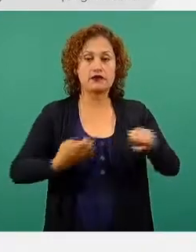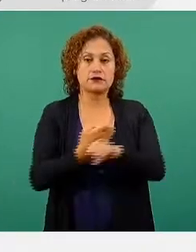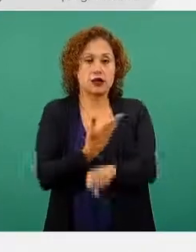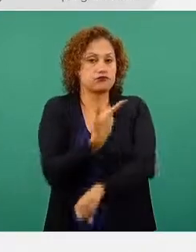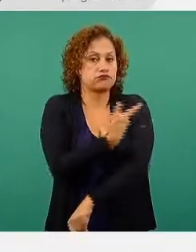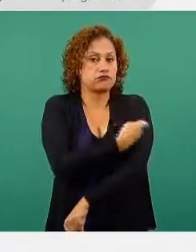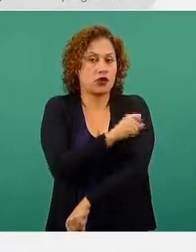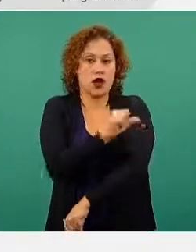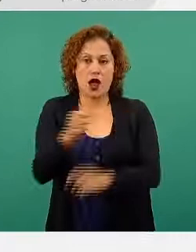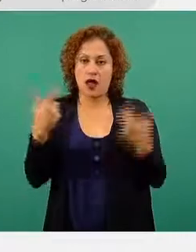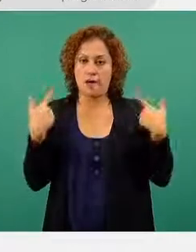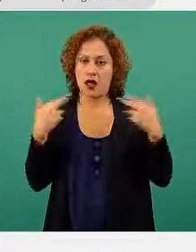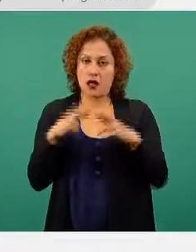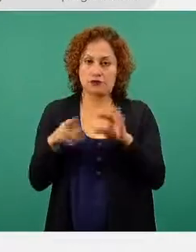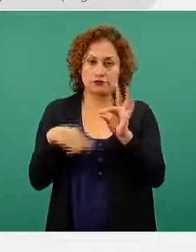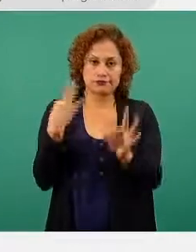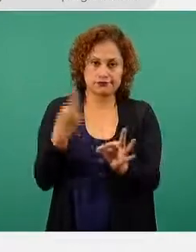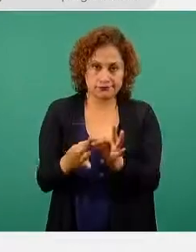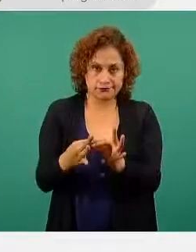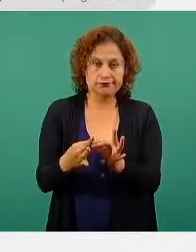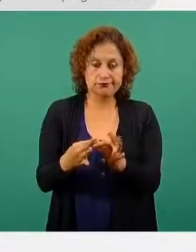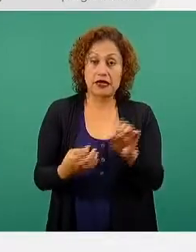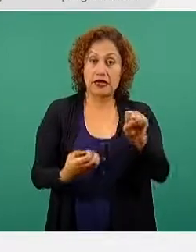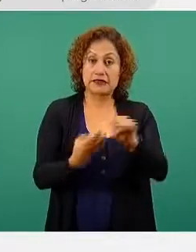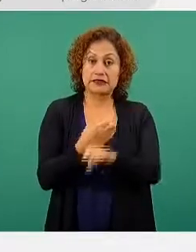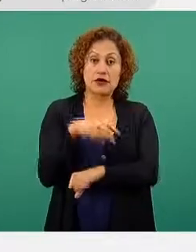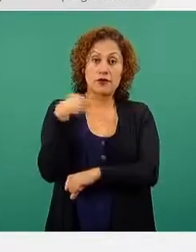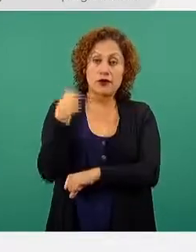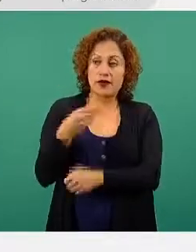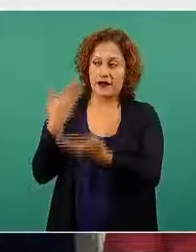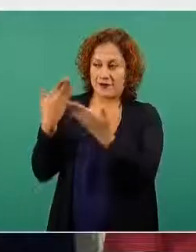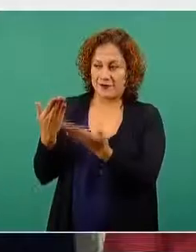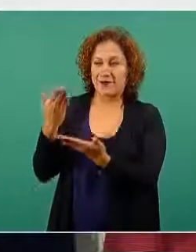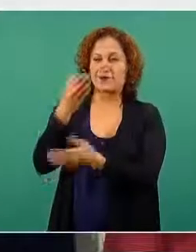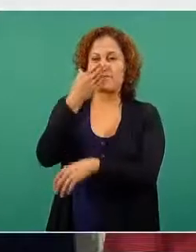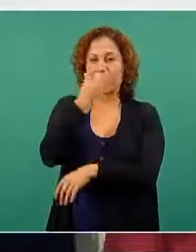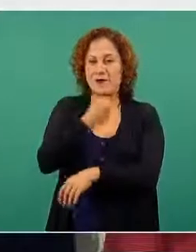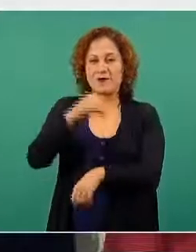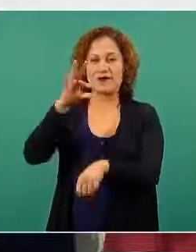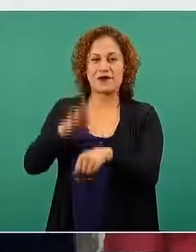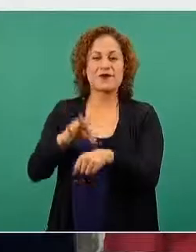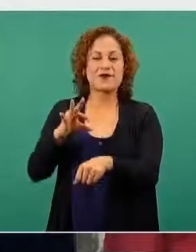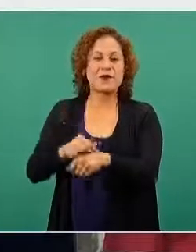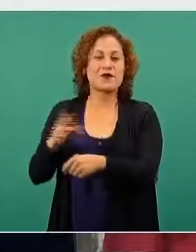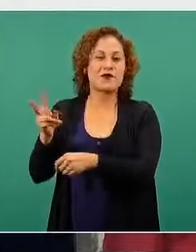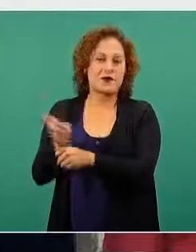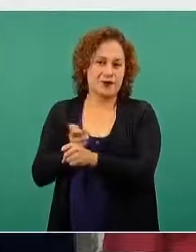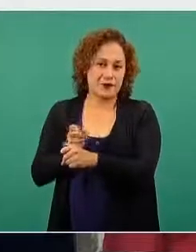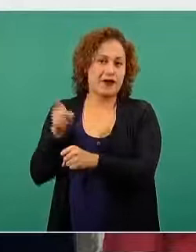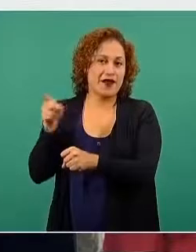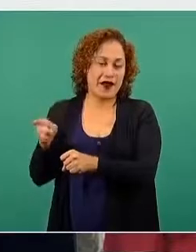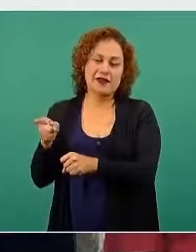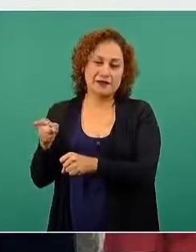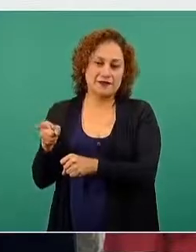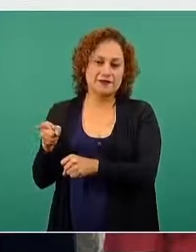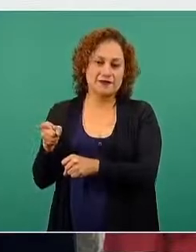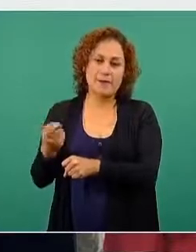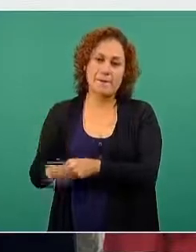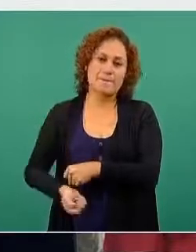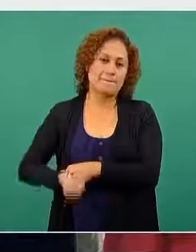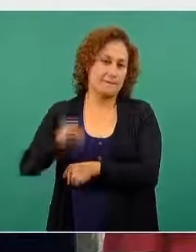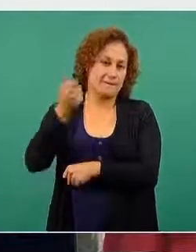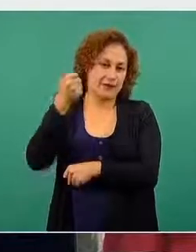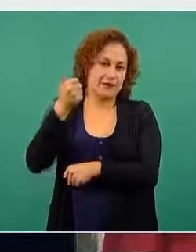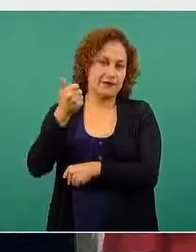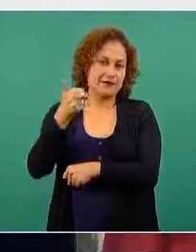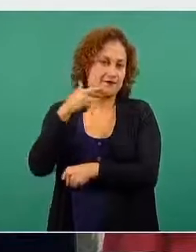designadas. Veracruz, aquí el estado de nuestro invitado, el doctor Ramos Alor, fue una de las entidades que se vacunó en la primera